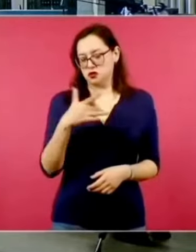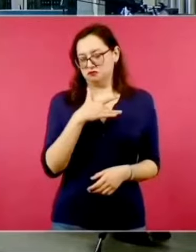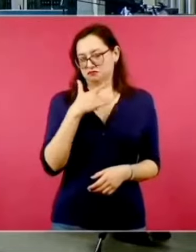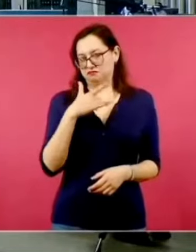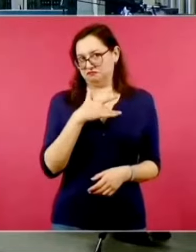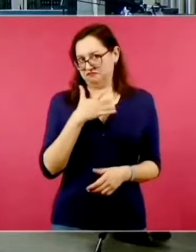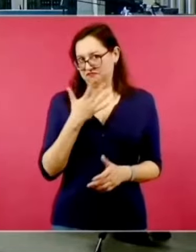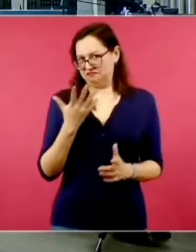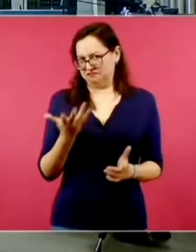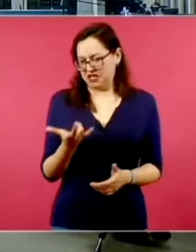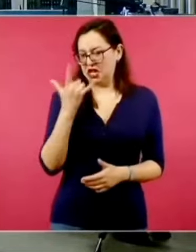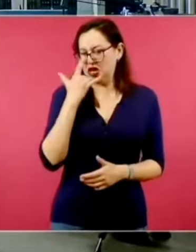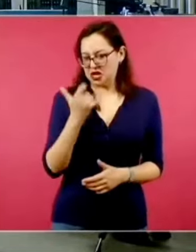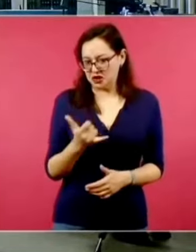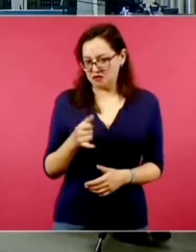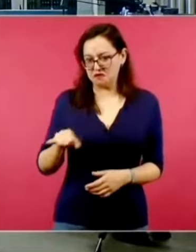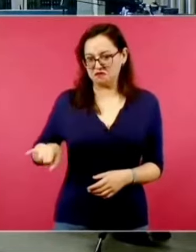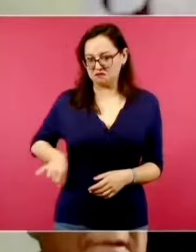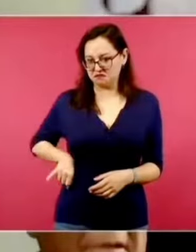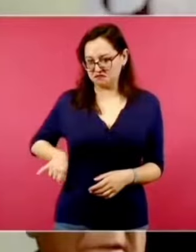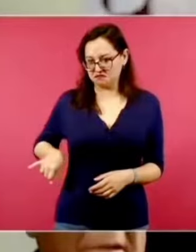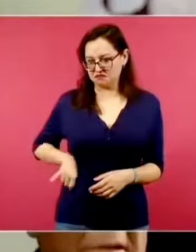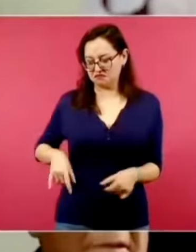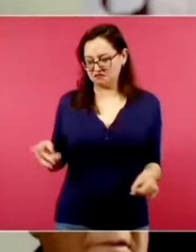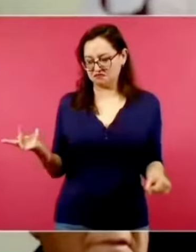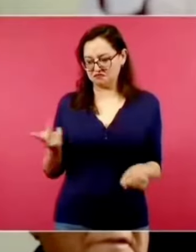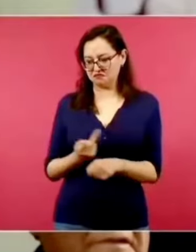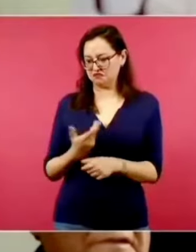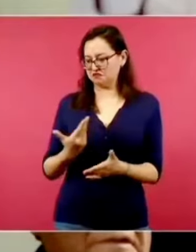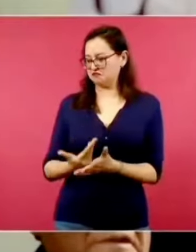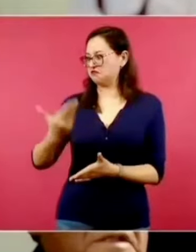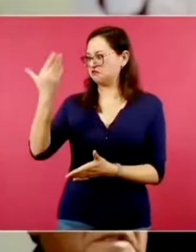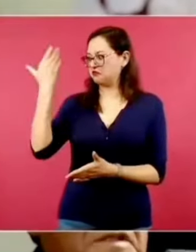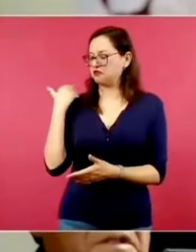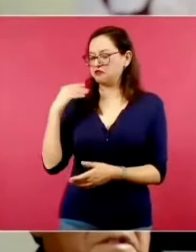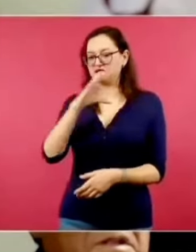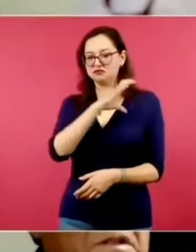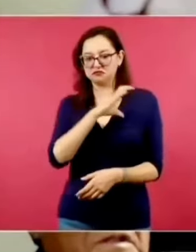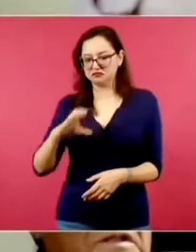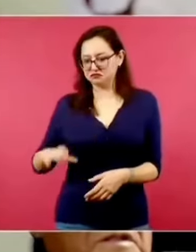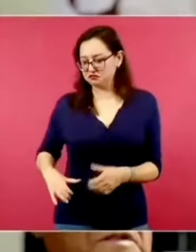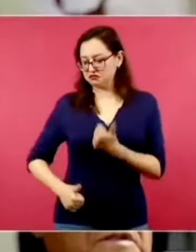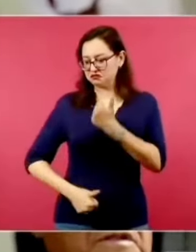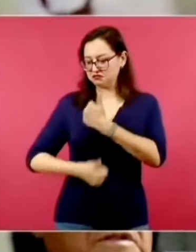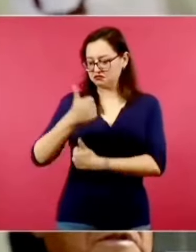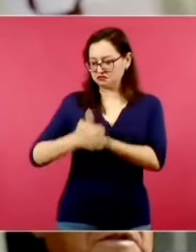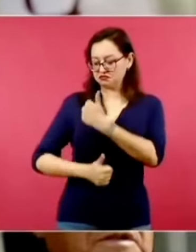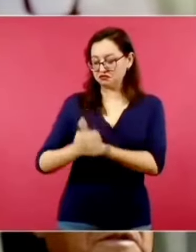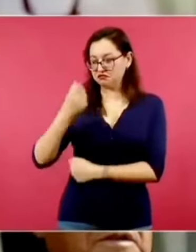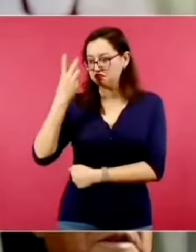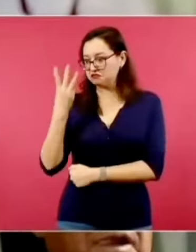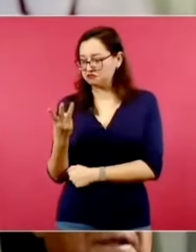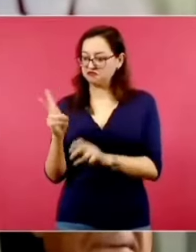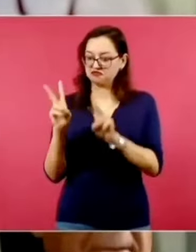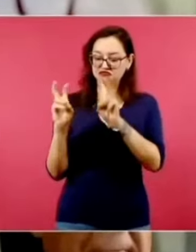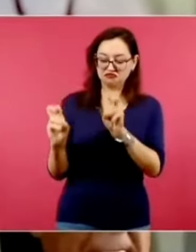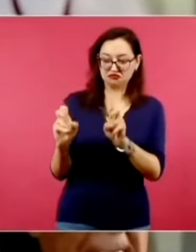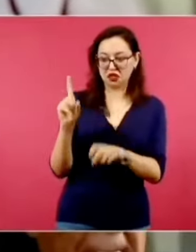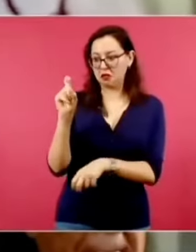terminar nadie habló de este de estas hidroeléctricas que que son tan importantes de Esta generación